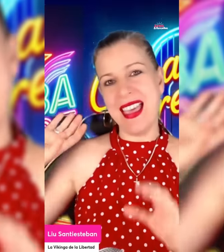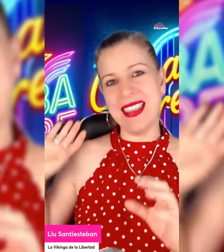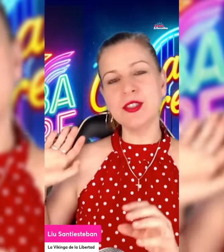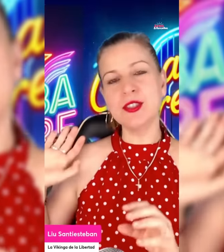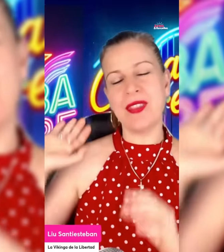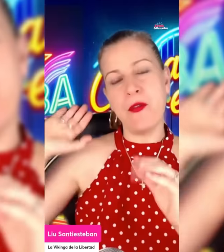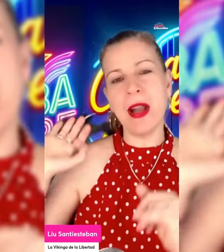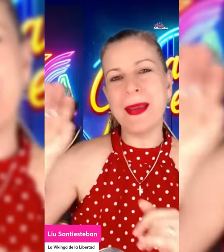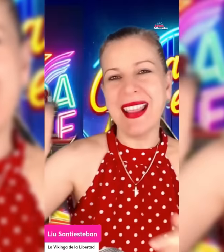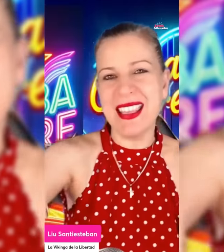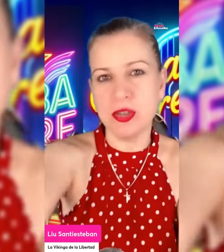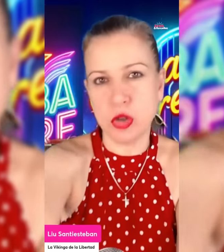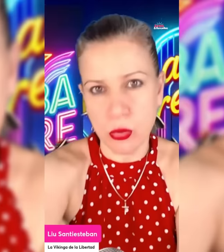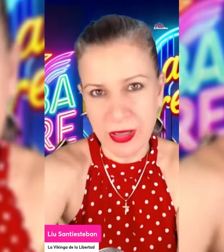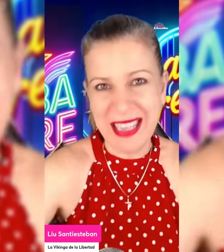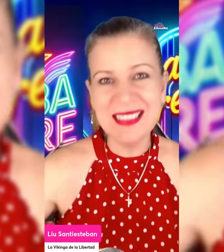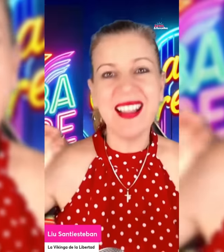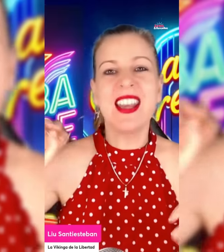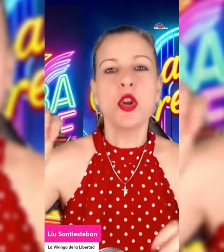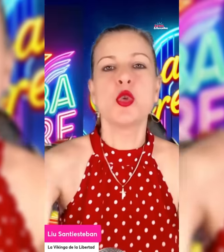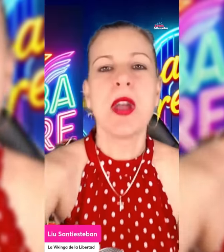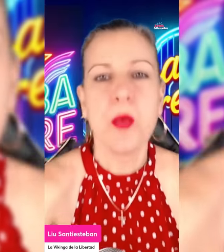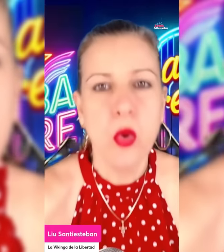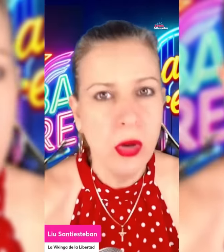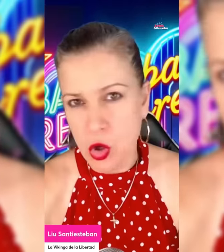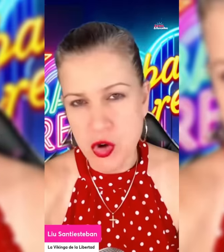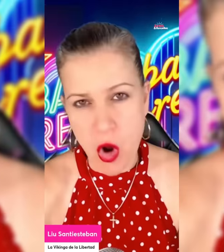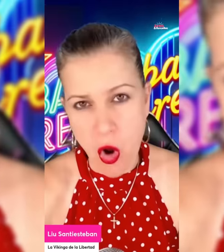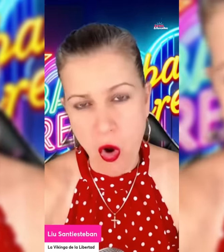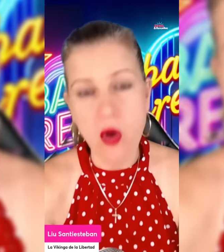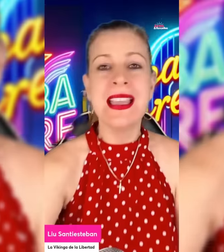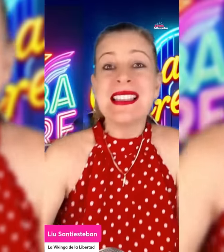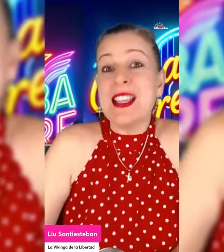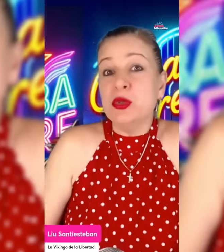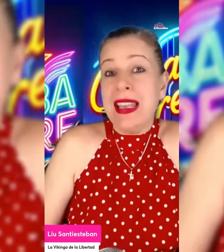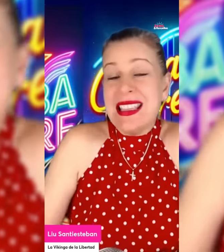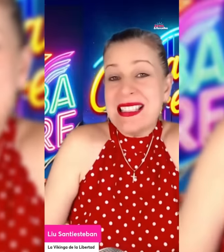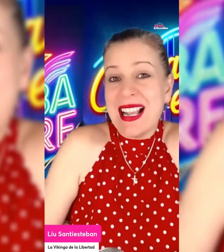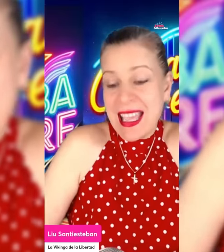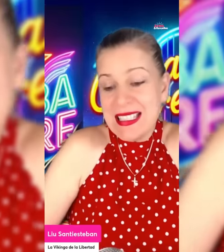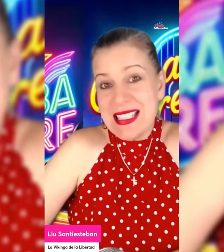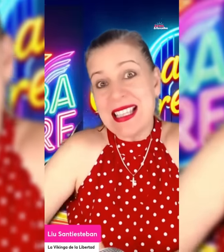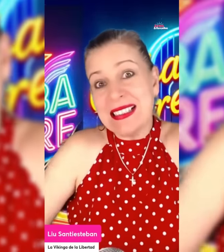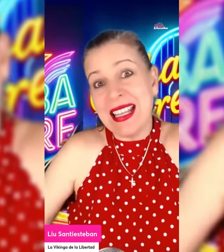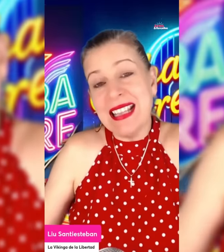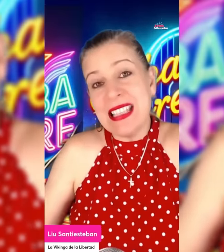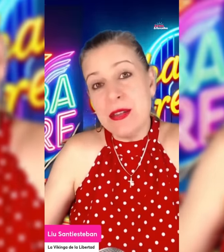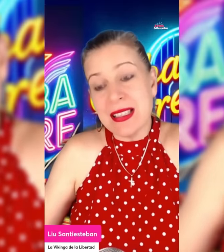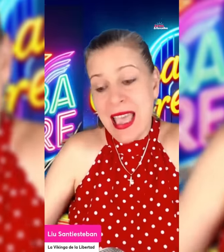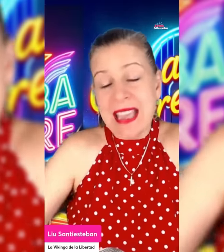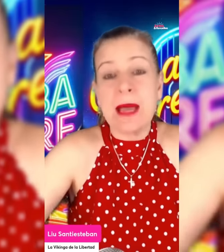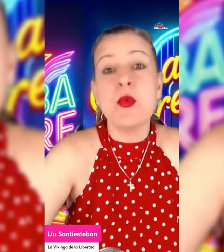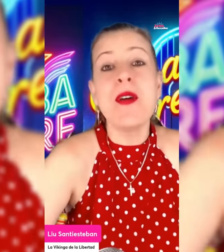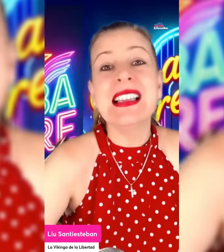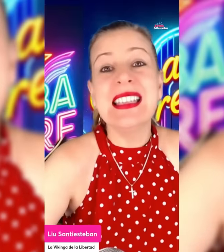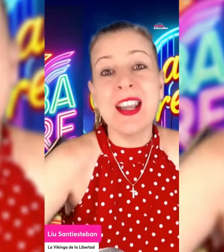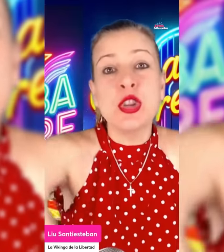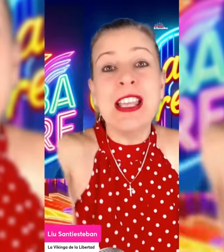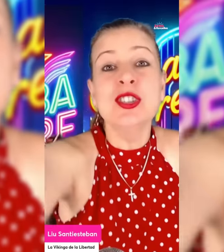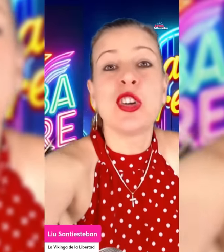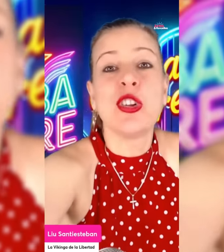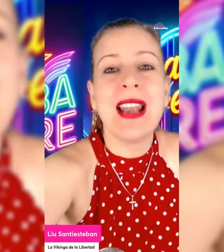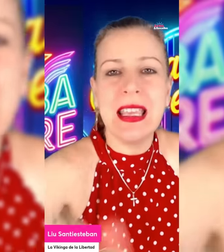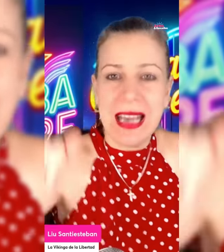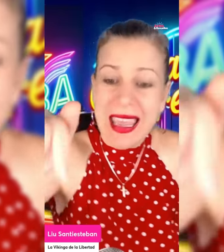para de afuera para adentro, que entre dinero nuevo. No, se utilizan agencias alternativas que mueven el